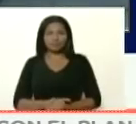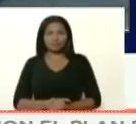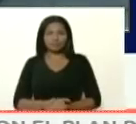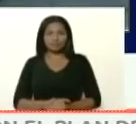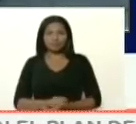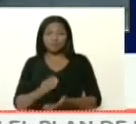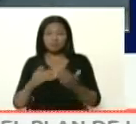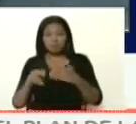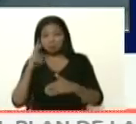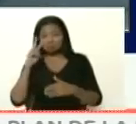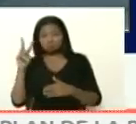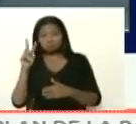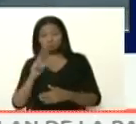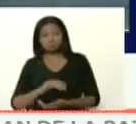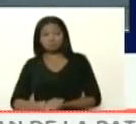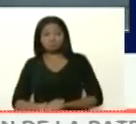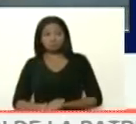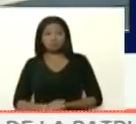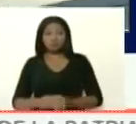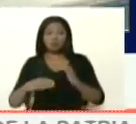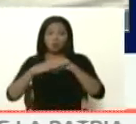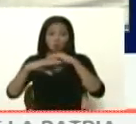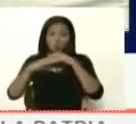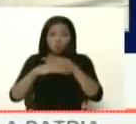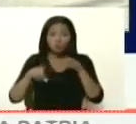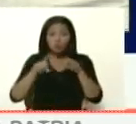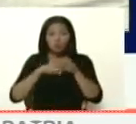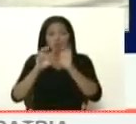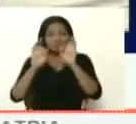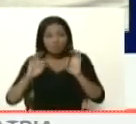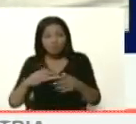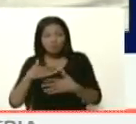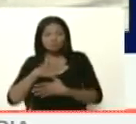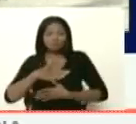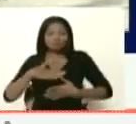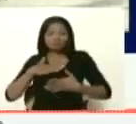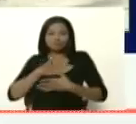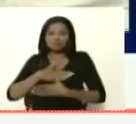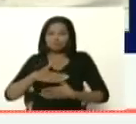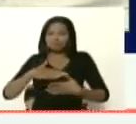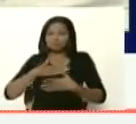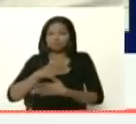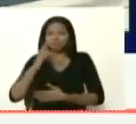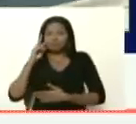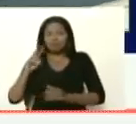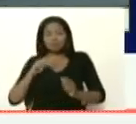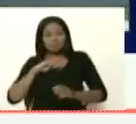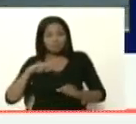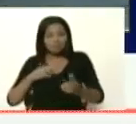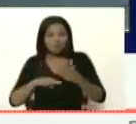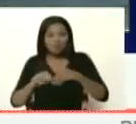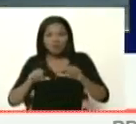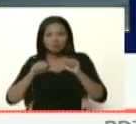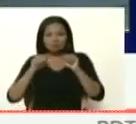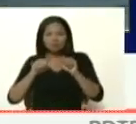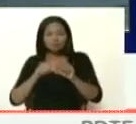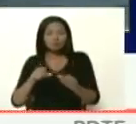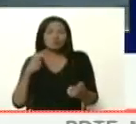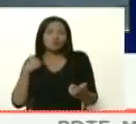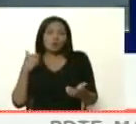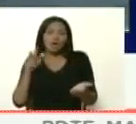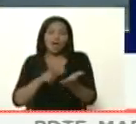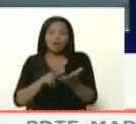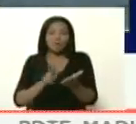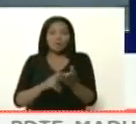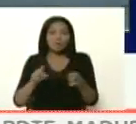Ahí van estas unidades, me complace mucho. Vamos a seguir, he aprobado